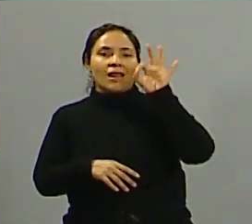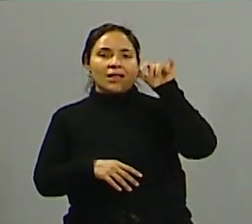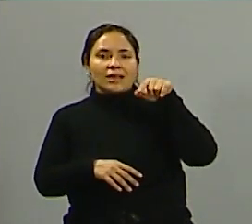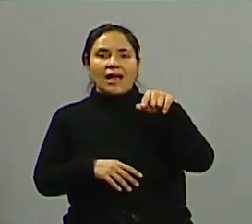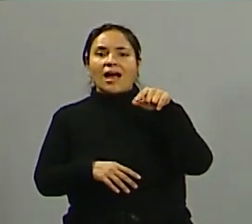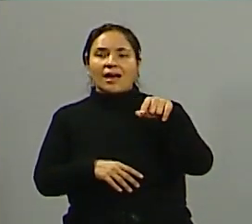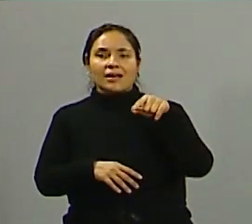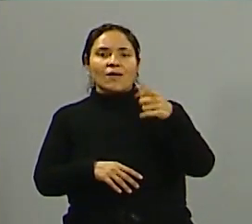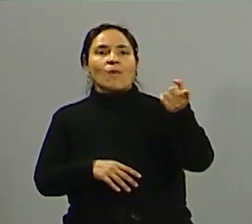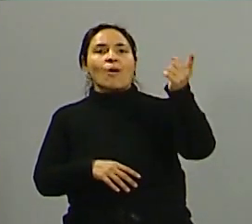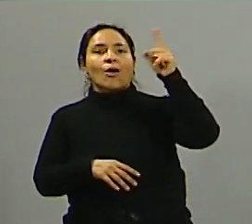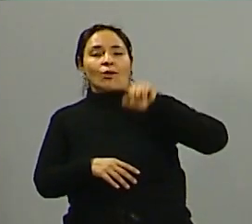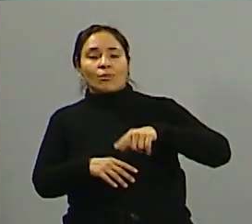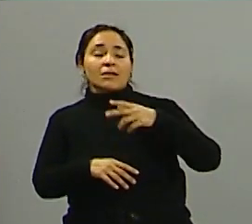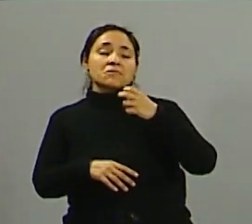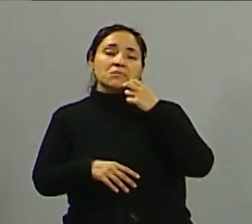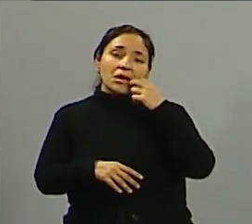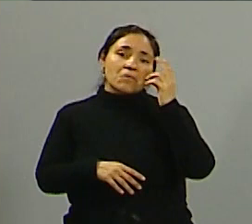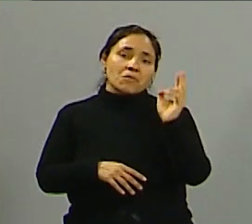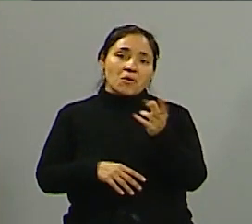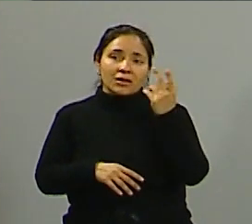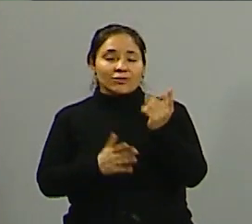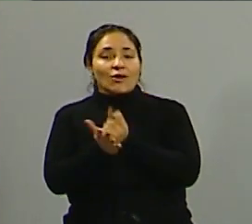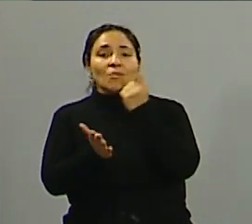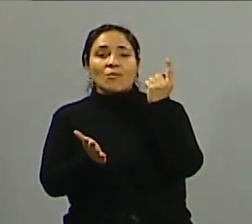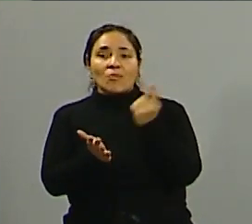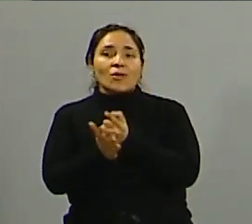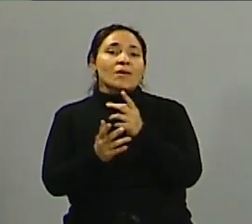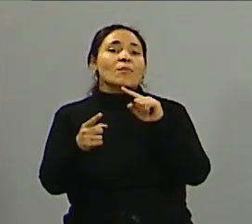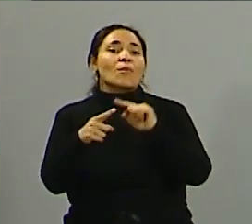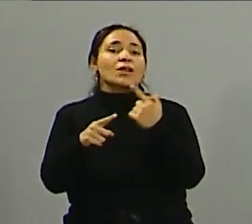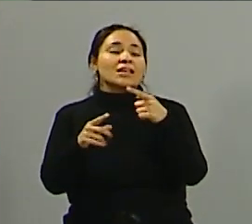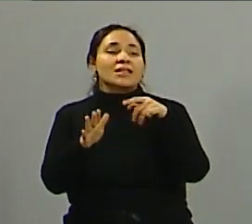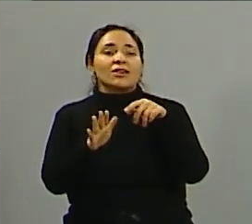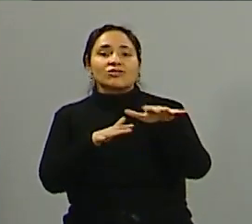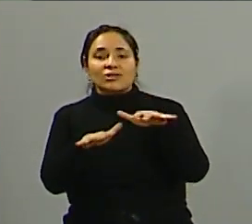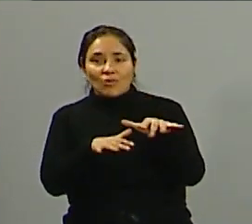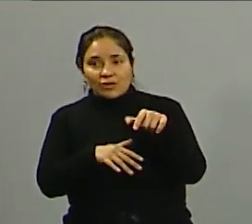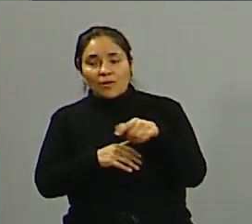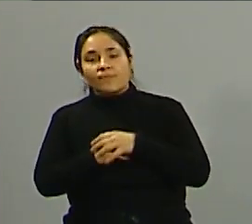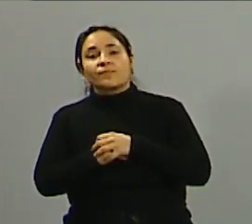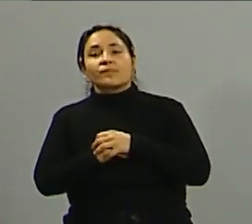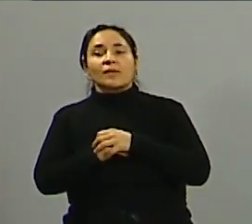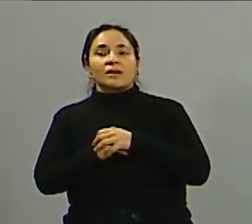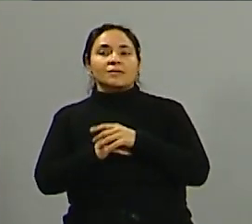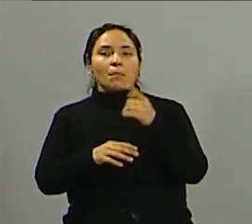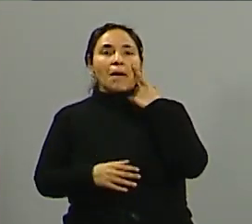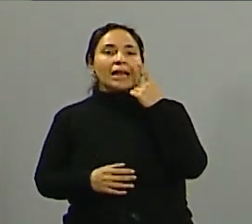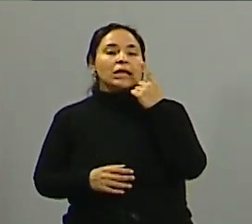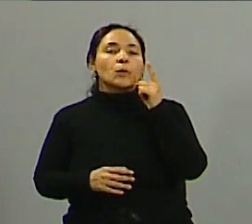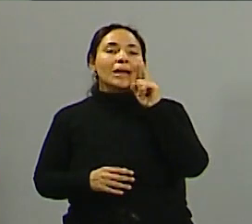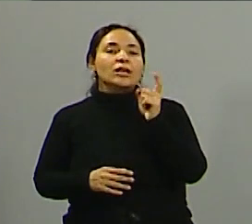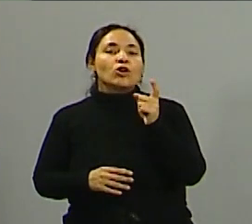para envejecer y morir, que después no lo logra hacer por estas internas políticas, que era peligroso si se